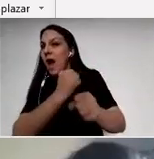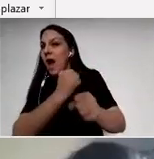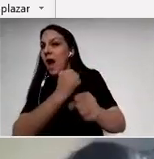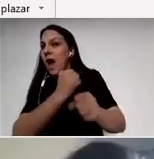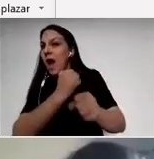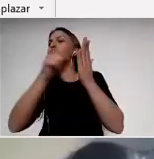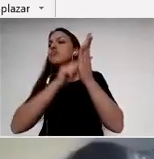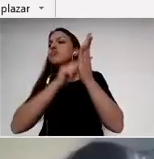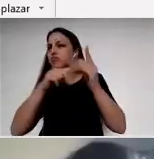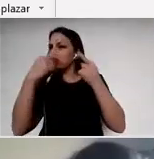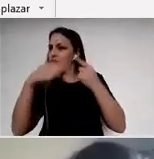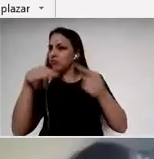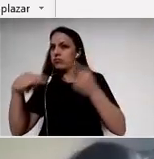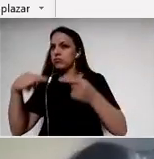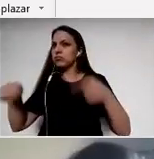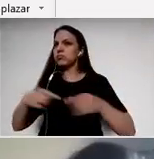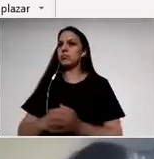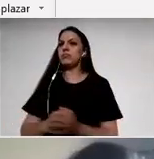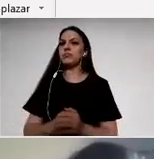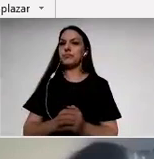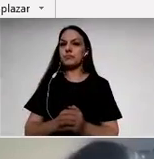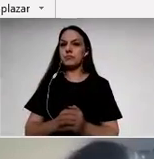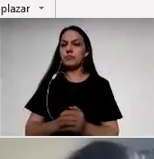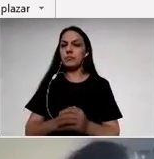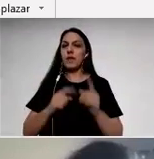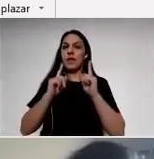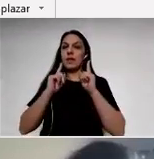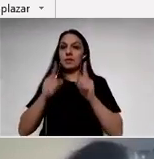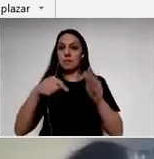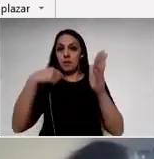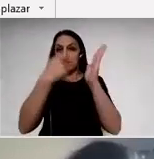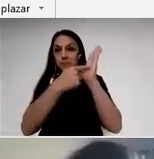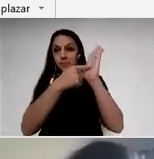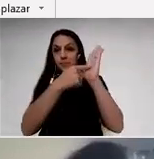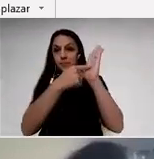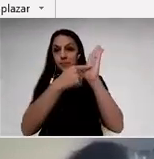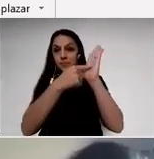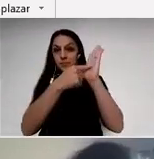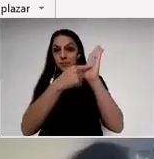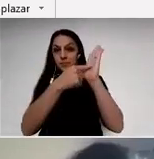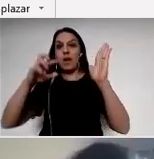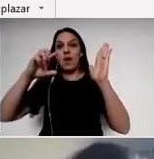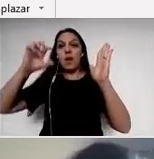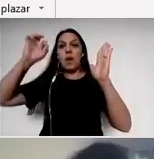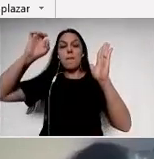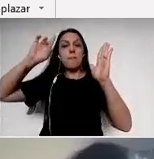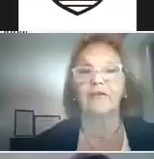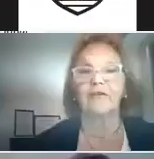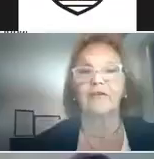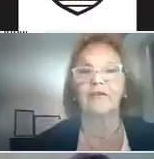Y también tenemos el principio de progresividad. El principio de progresividad se va ampliando,